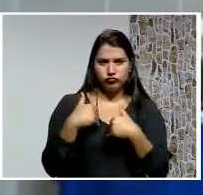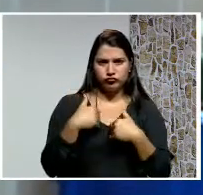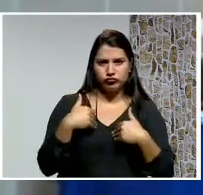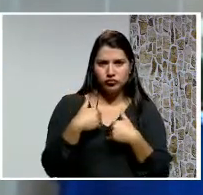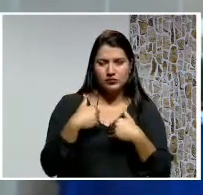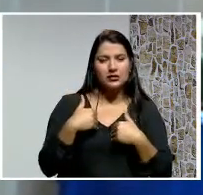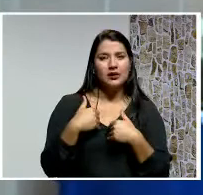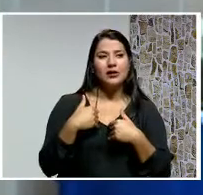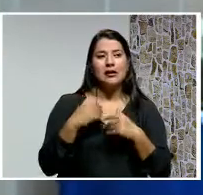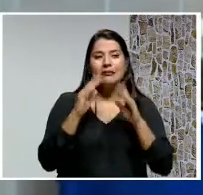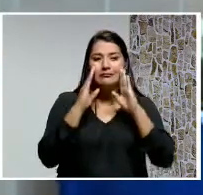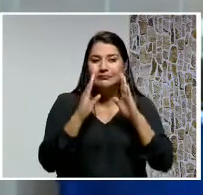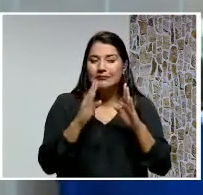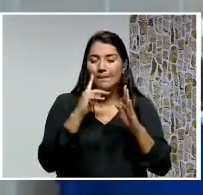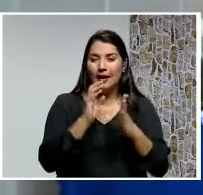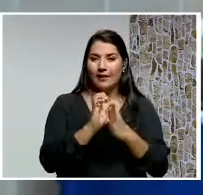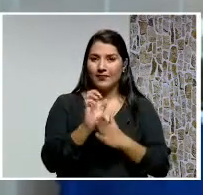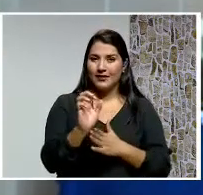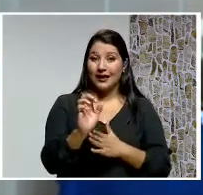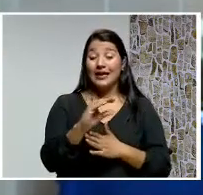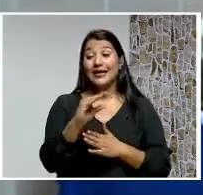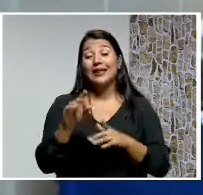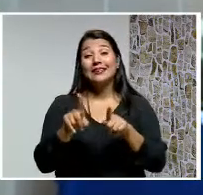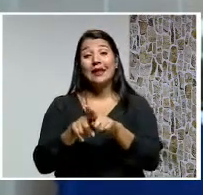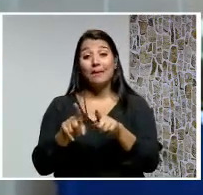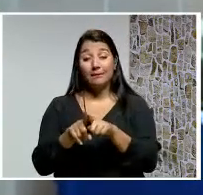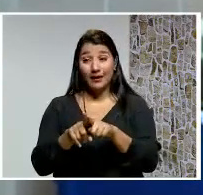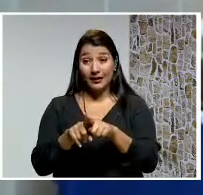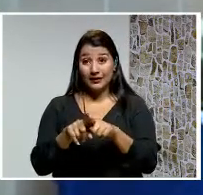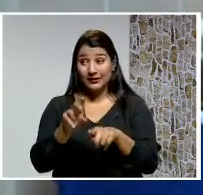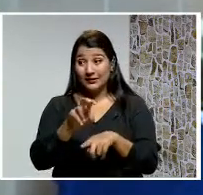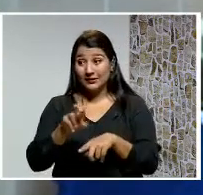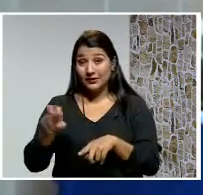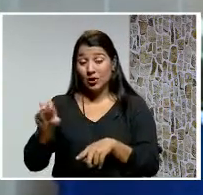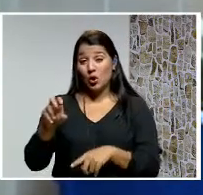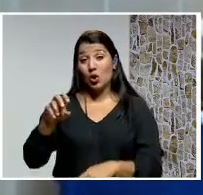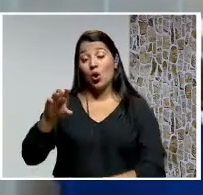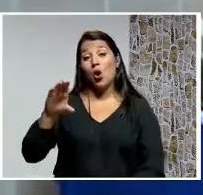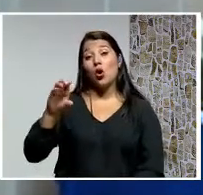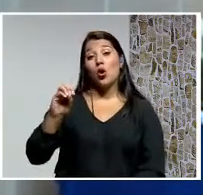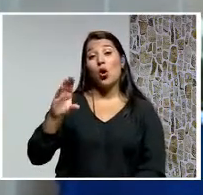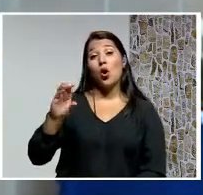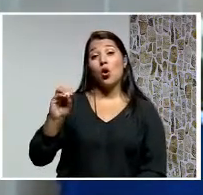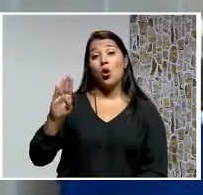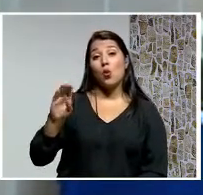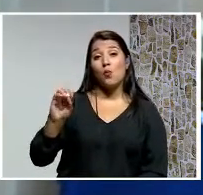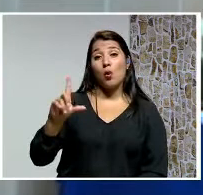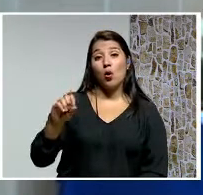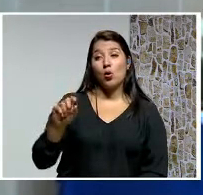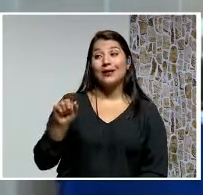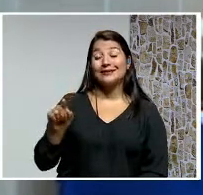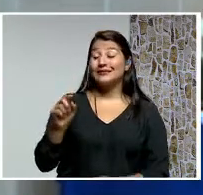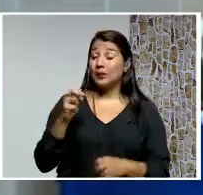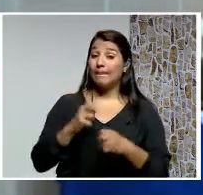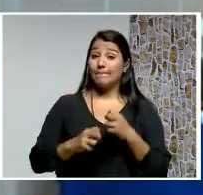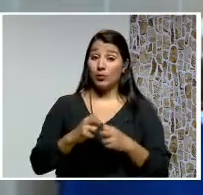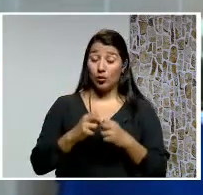cocobolo, que sigue siendo un problema, ¿verdad? Que es una especie que está en el apéndice 2 de CITES, de la